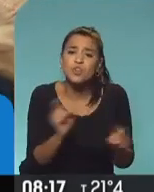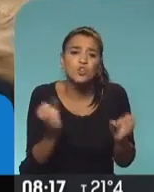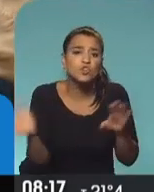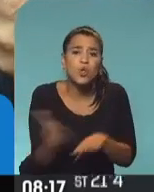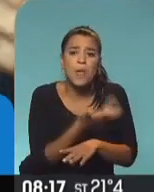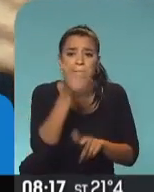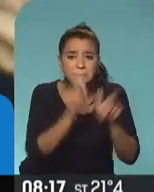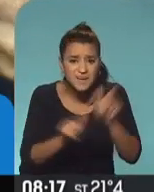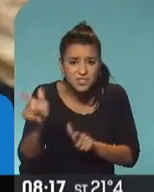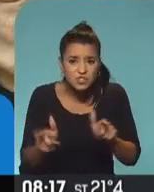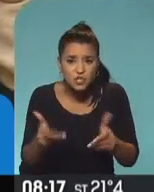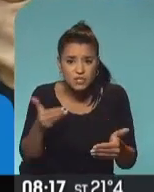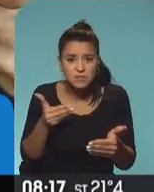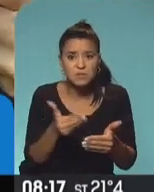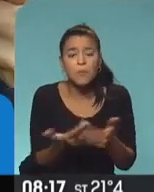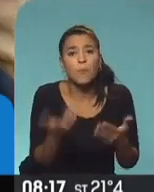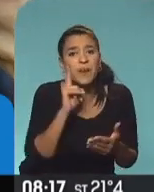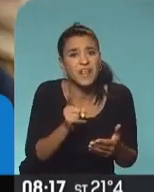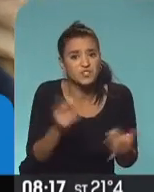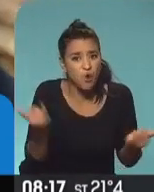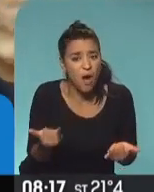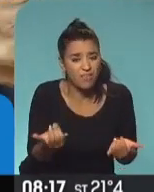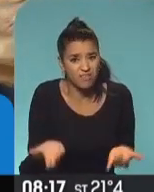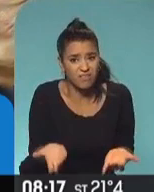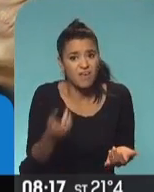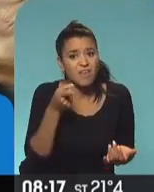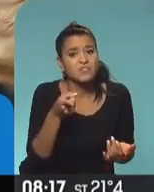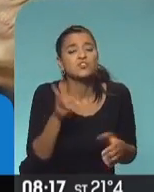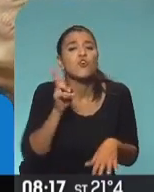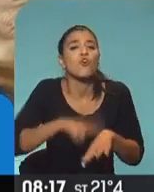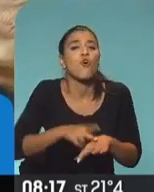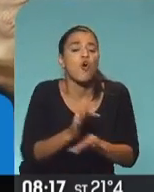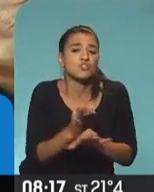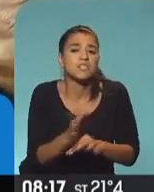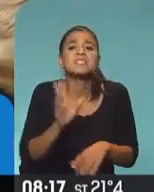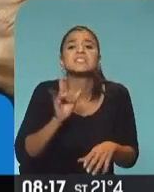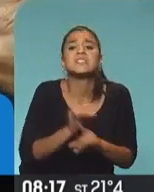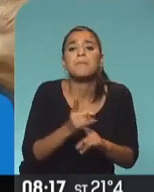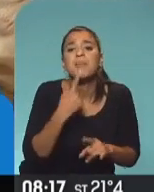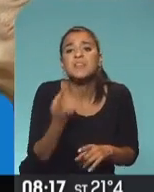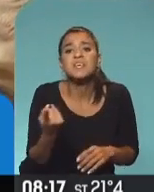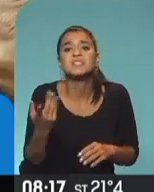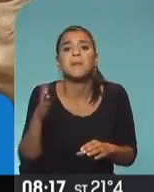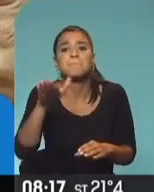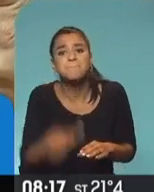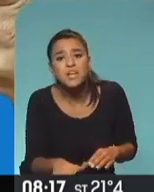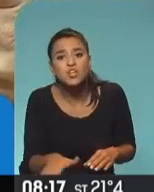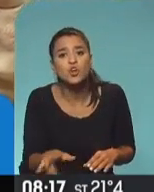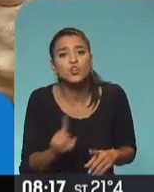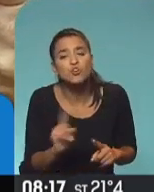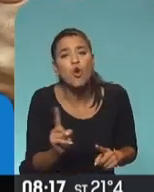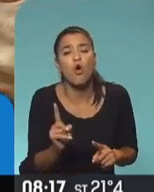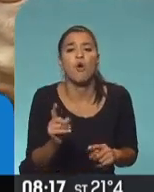persona que se acerca se expone a un riesgo. Ese es el consejo. Siempre dicen, bueno, que lo manipule un menor o